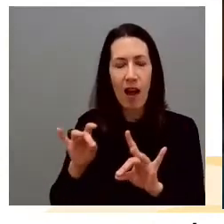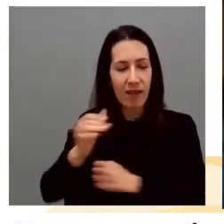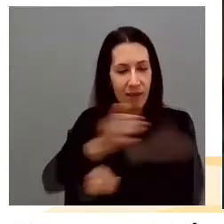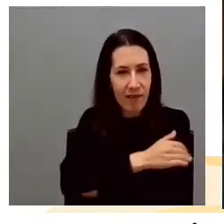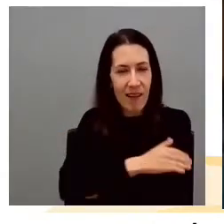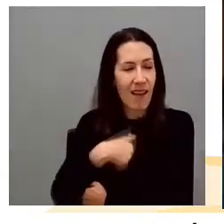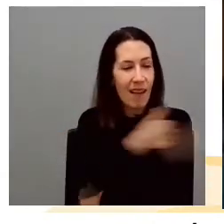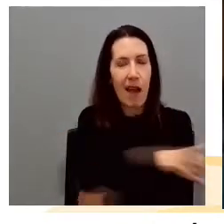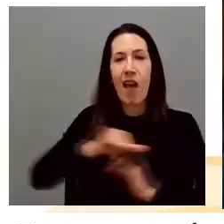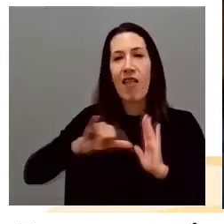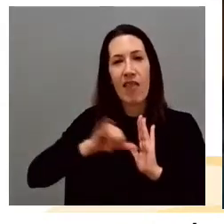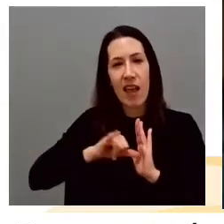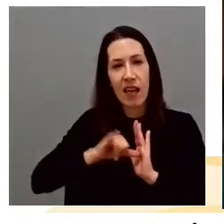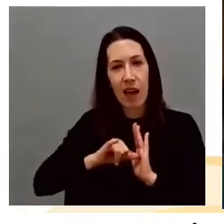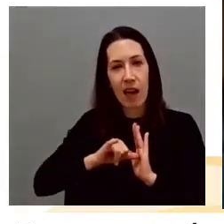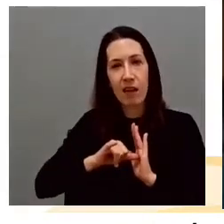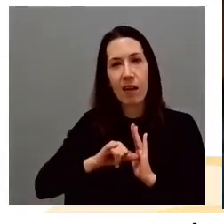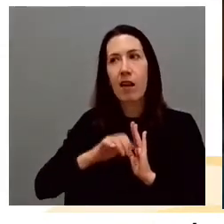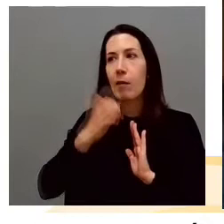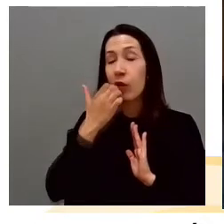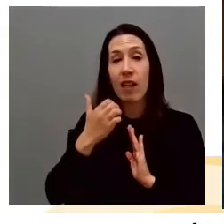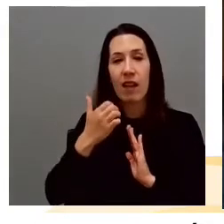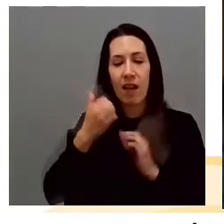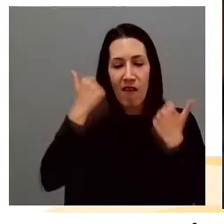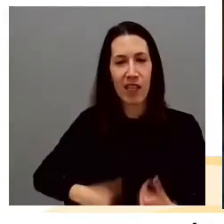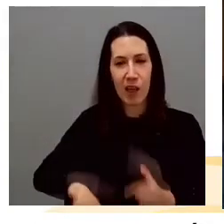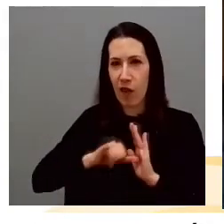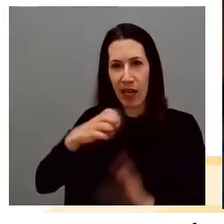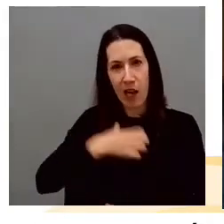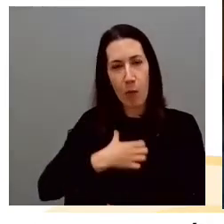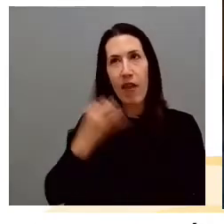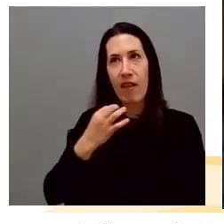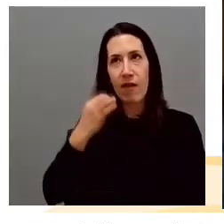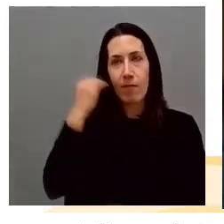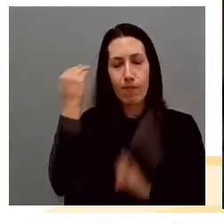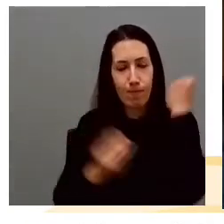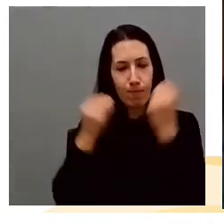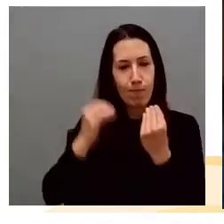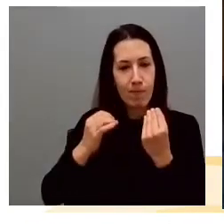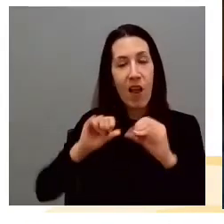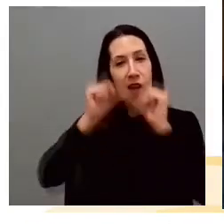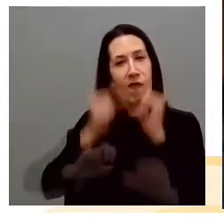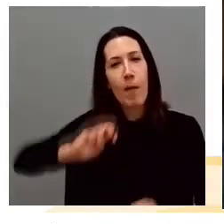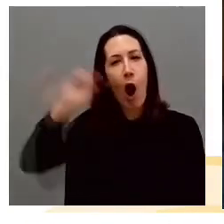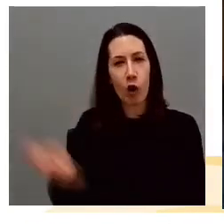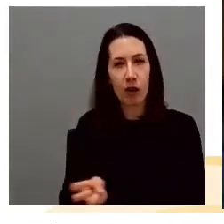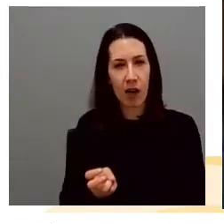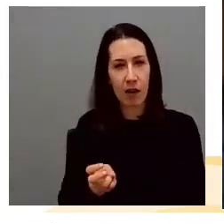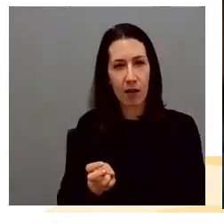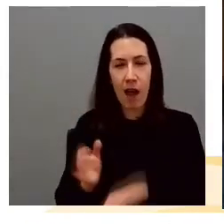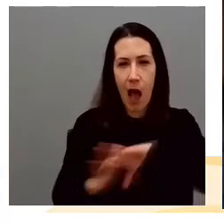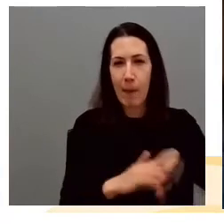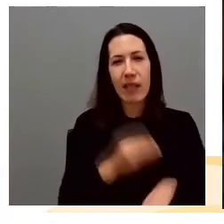Bueno, pues estamos cerca, tendremos que reinventar nuevas formas de proximidad que superen la frialdad de los